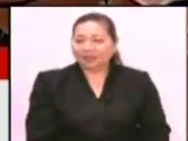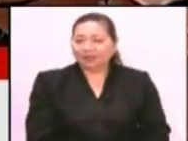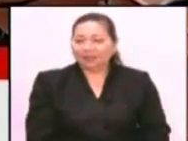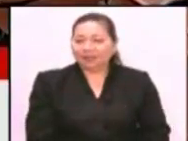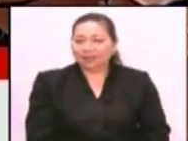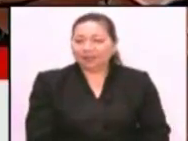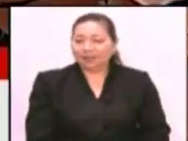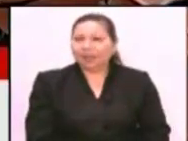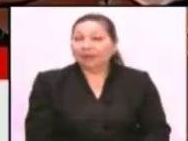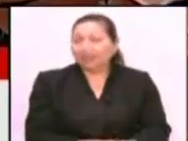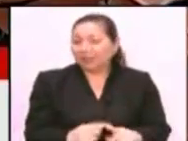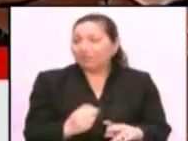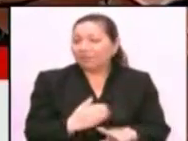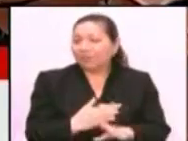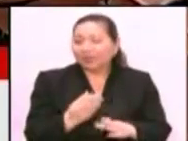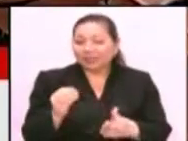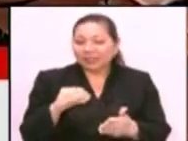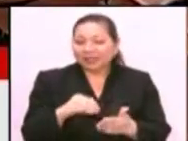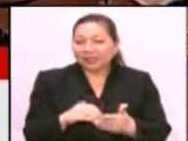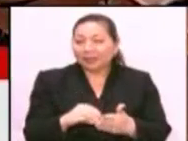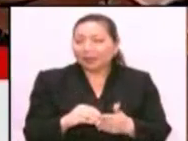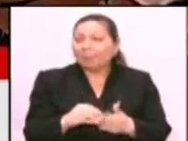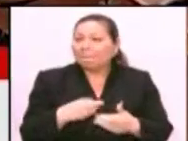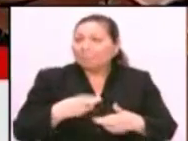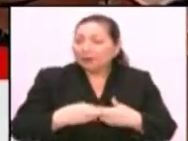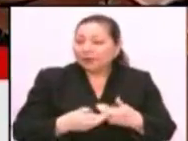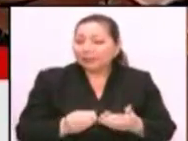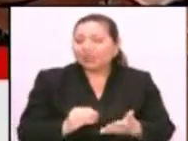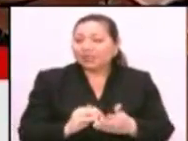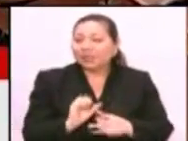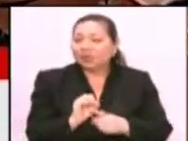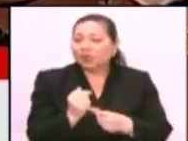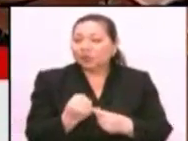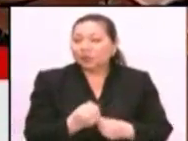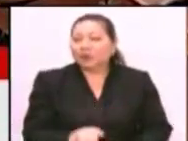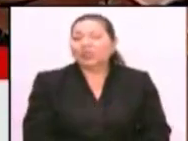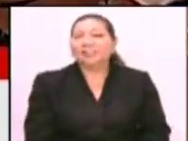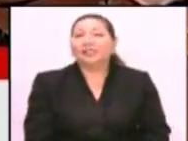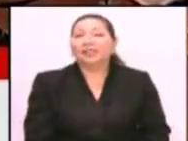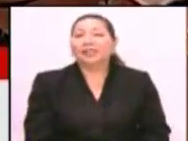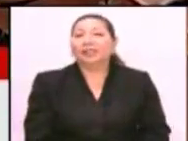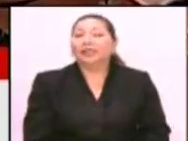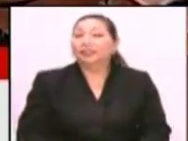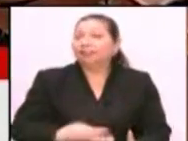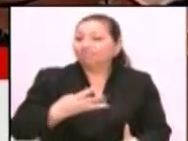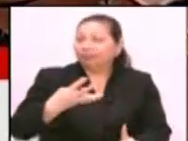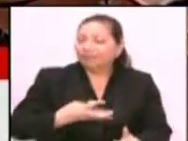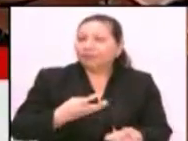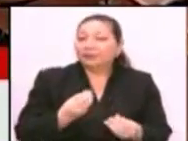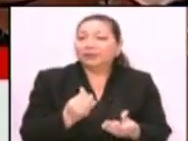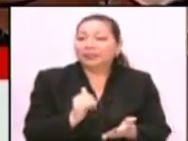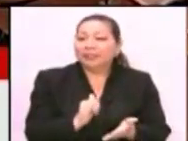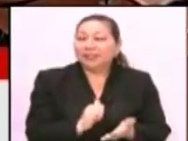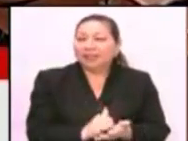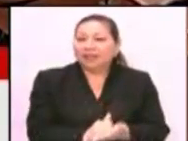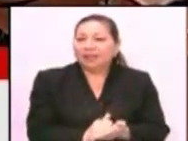hicieron era diferentes tipos de intervenciones, desde productiva hasta psicosocial, ¿no? Psicológica,